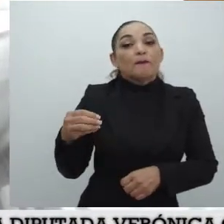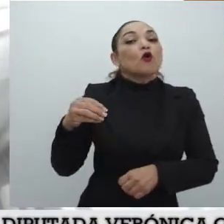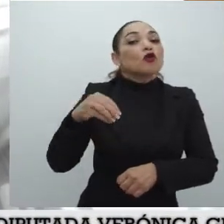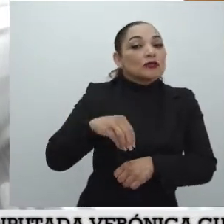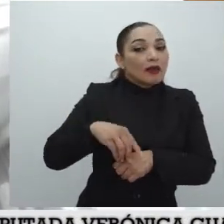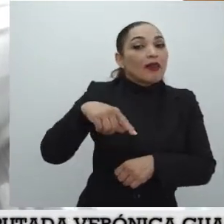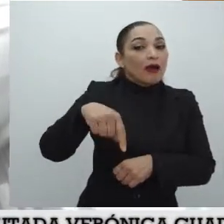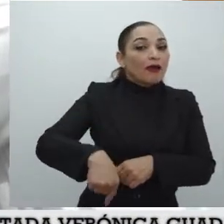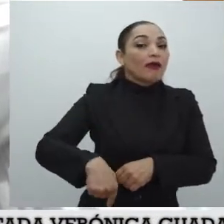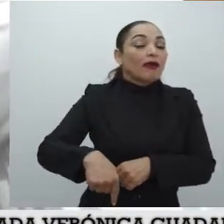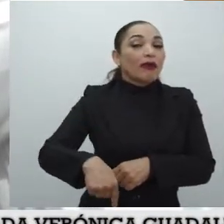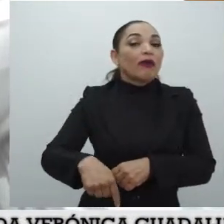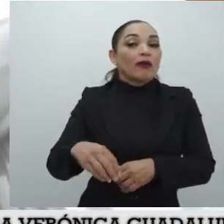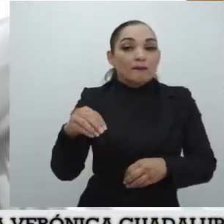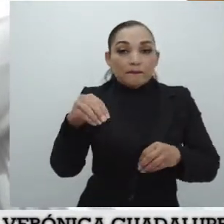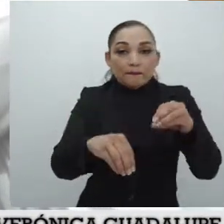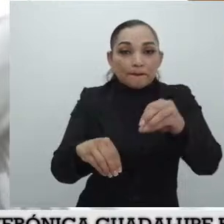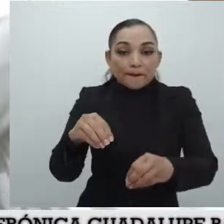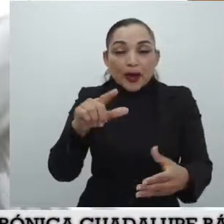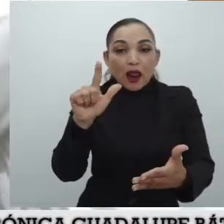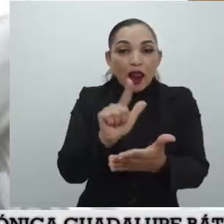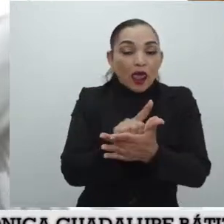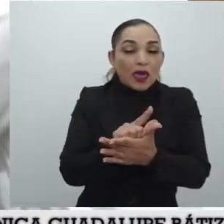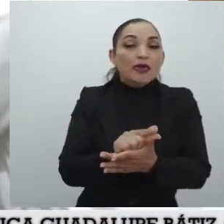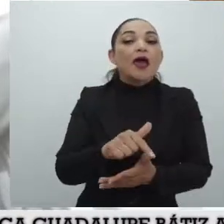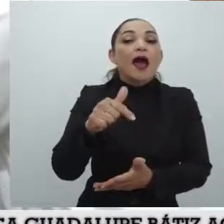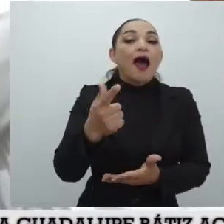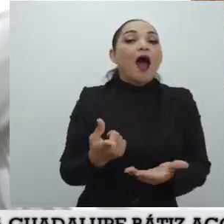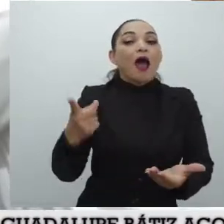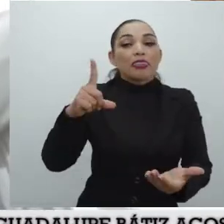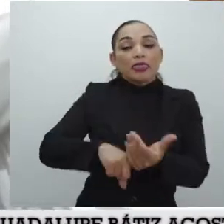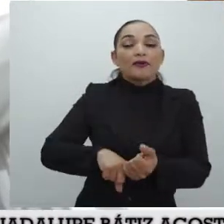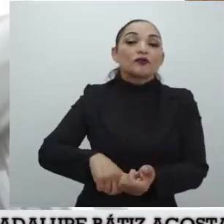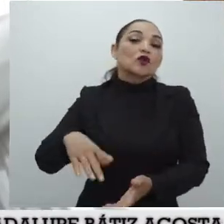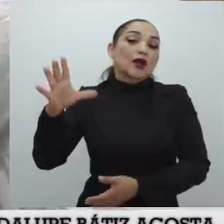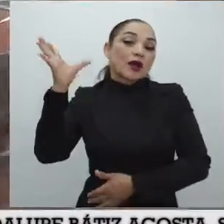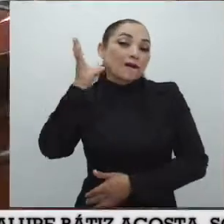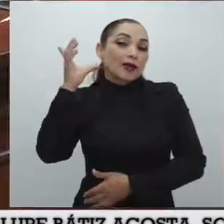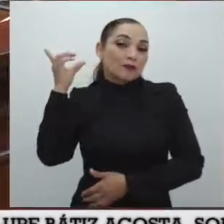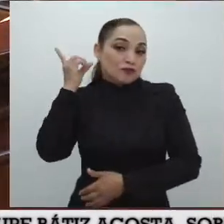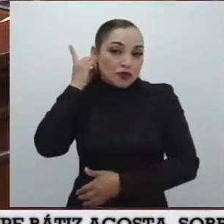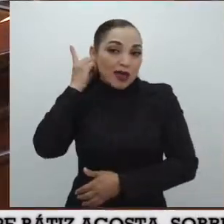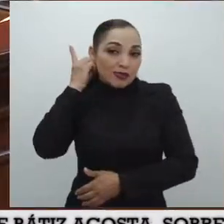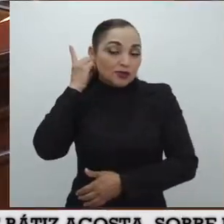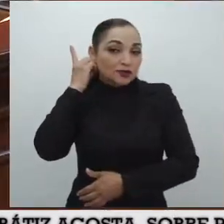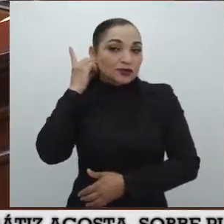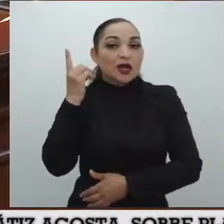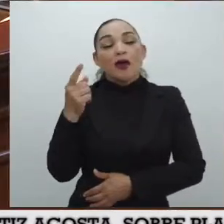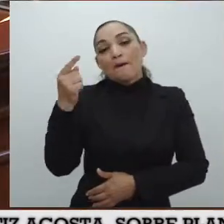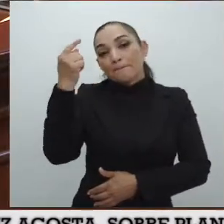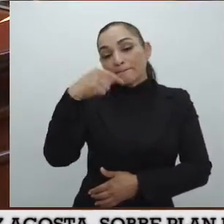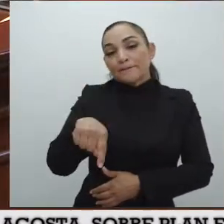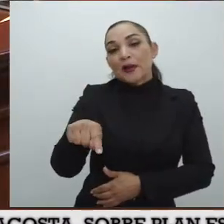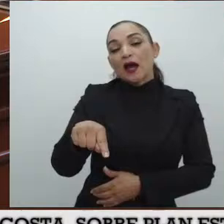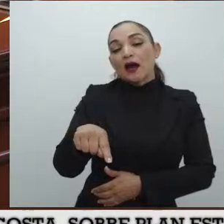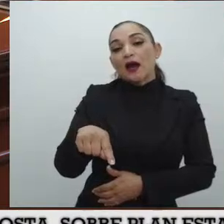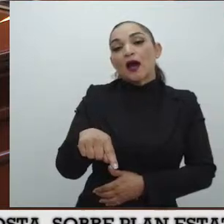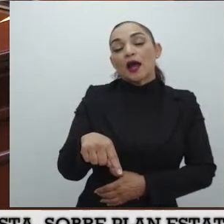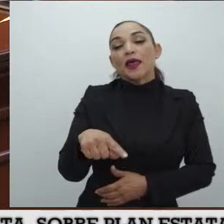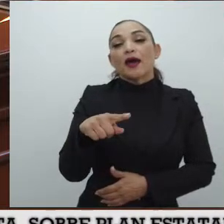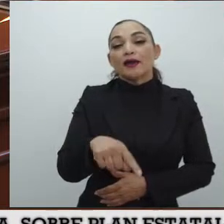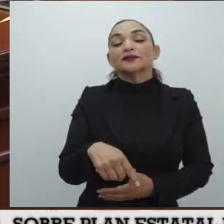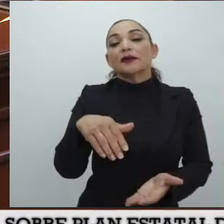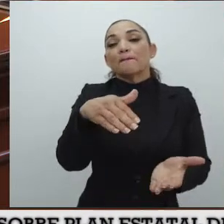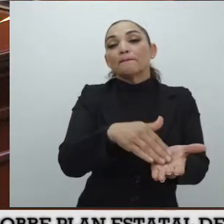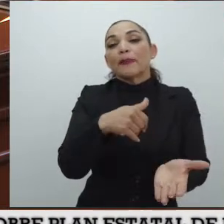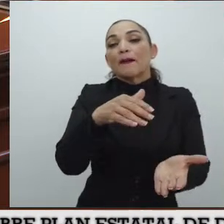gestión de cada uno de los diputados de este Congreso y volverse uno de los documentos de